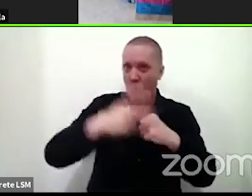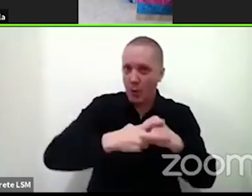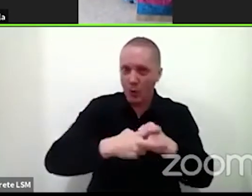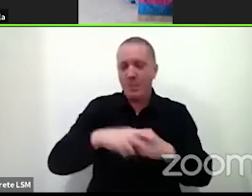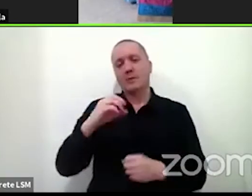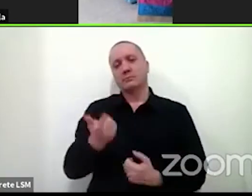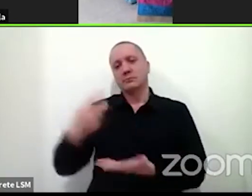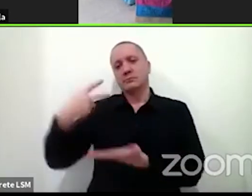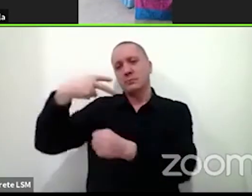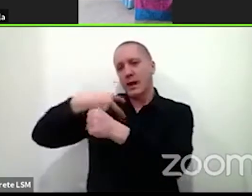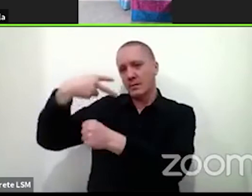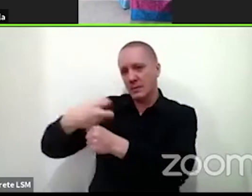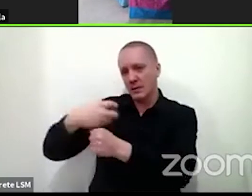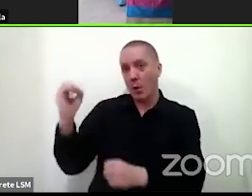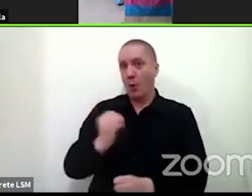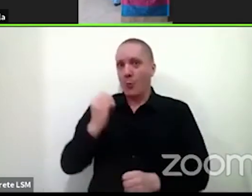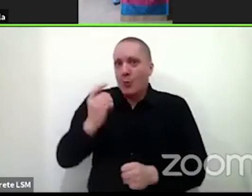oportunidad